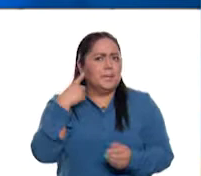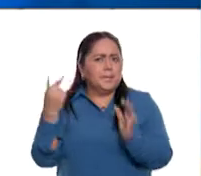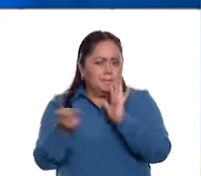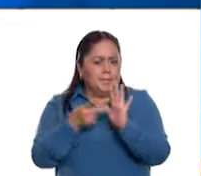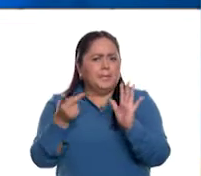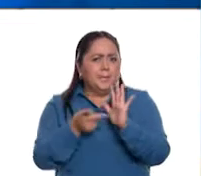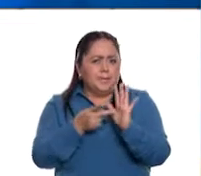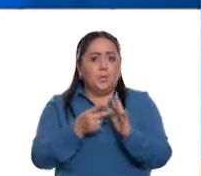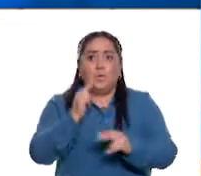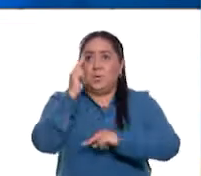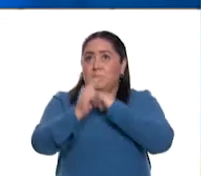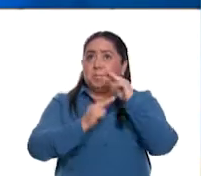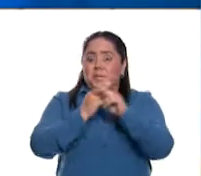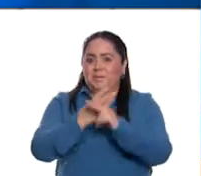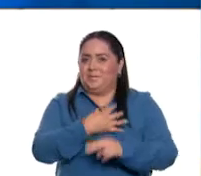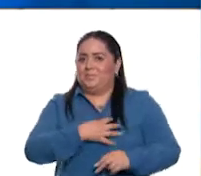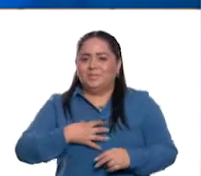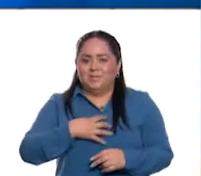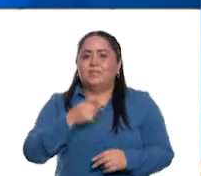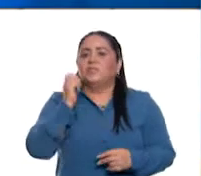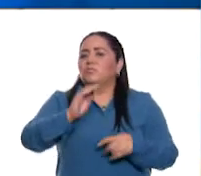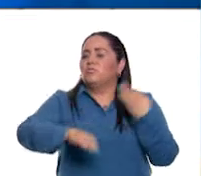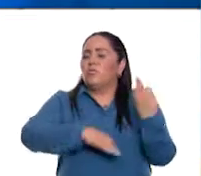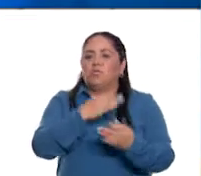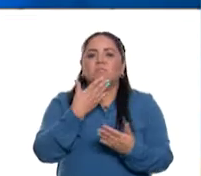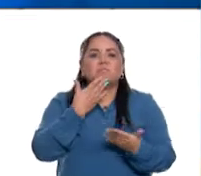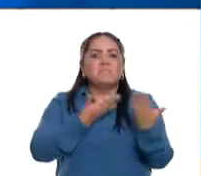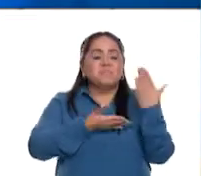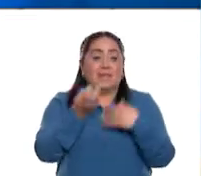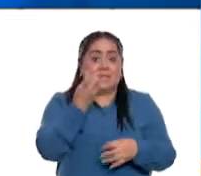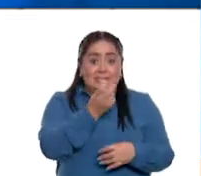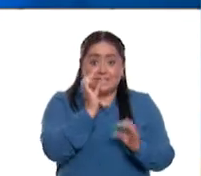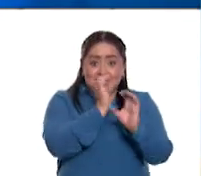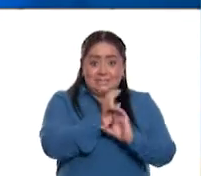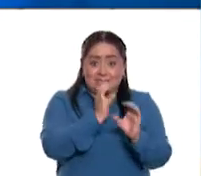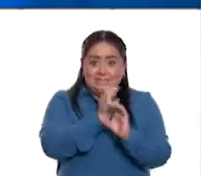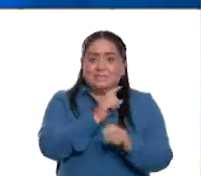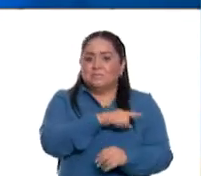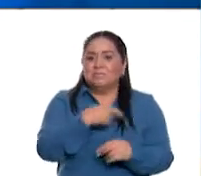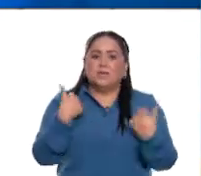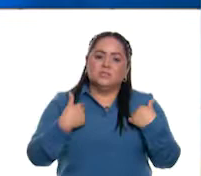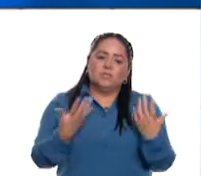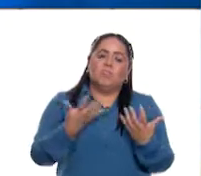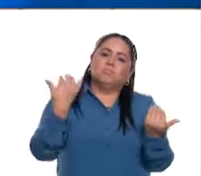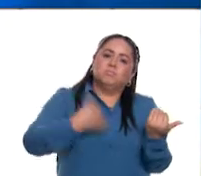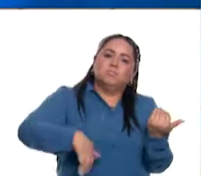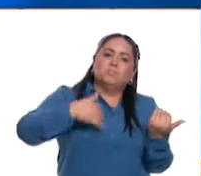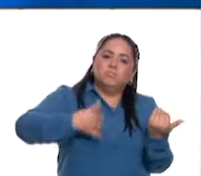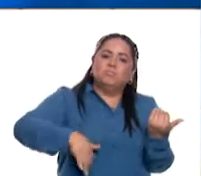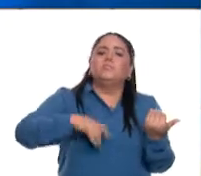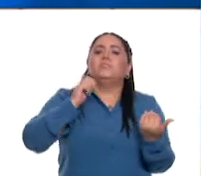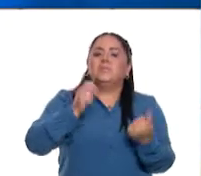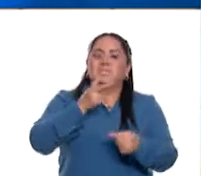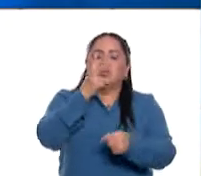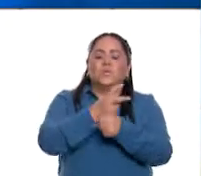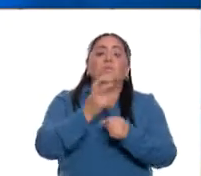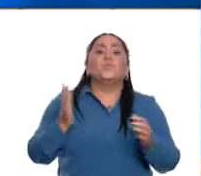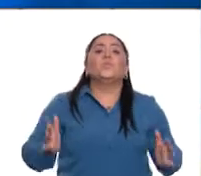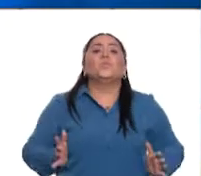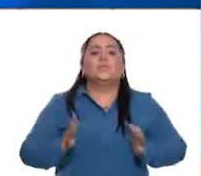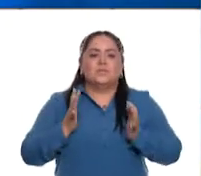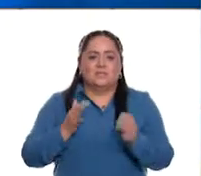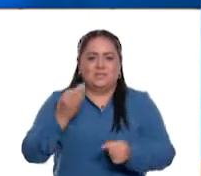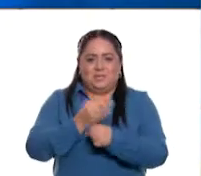veces, Universo de Emociones, que es todo un éxito. Esta canción que compuso el maestro Francisco es la segunda sorpresa